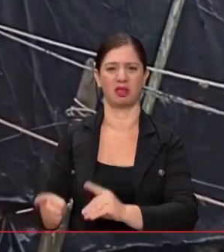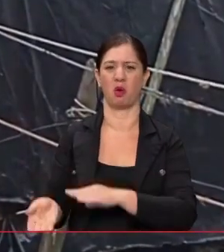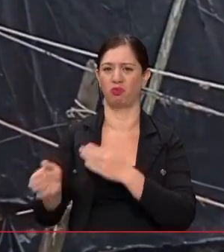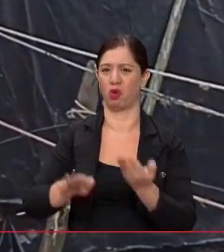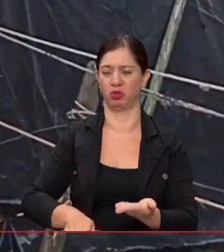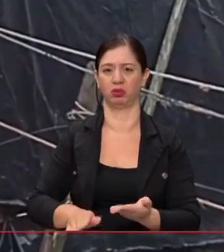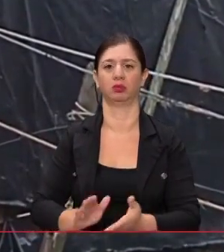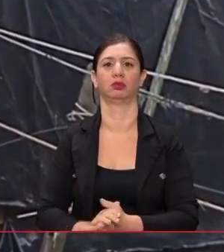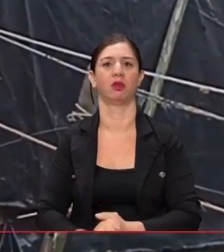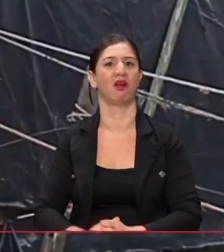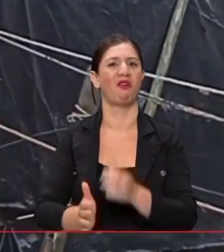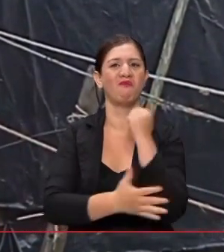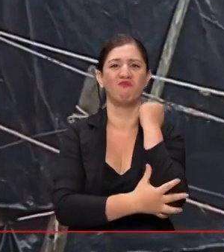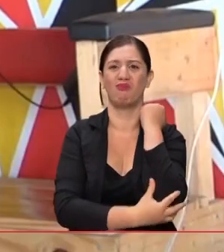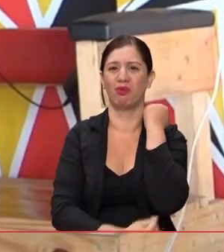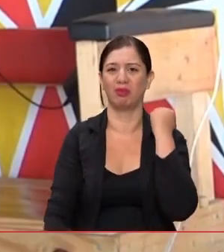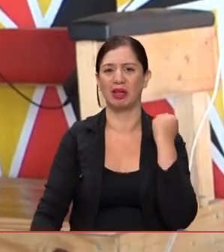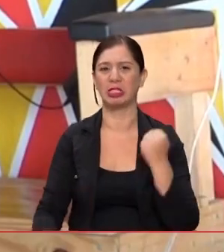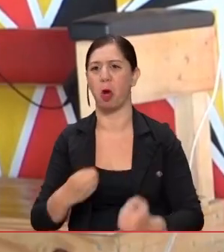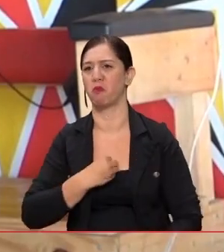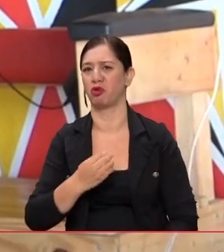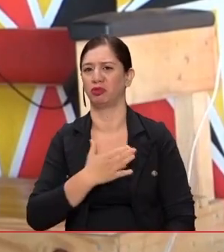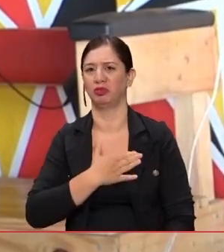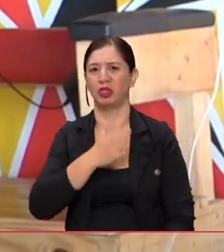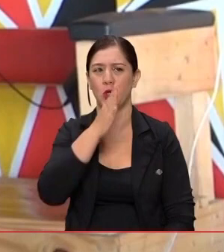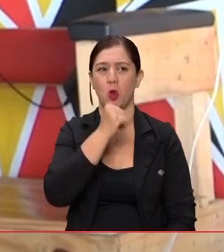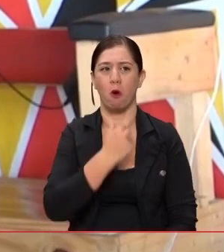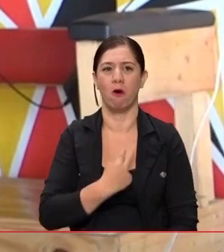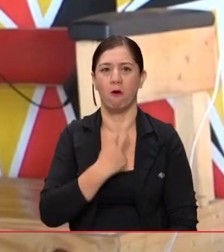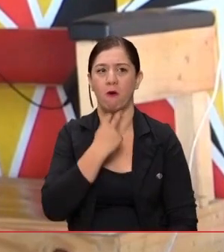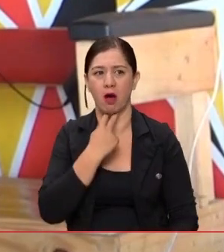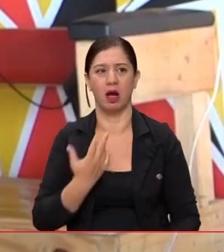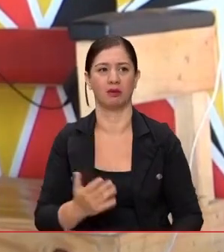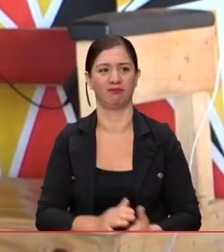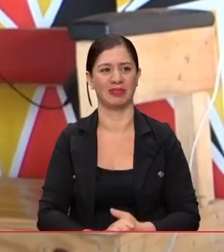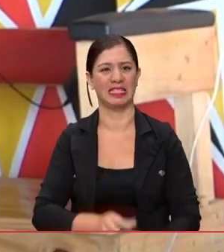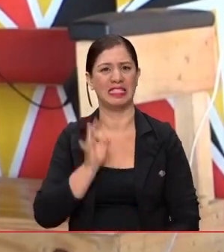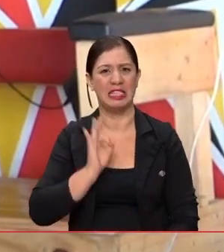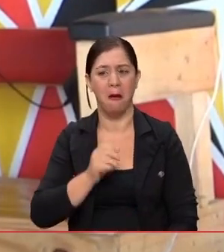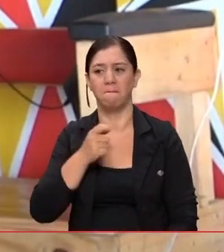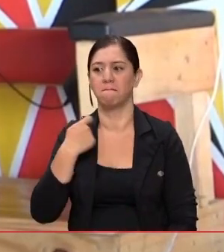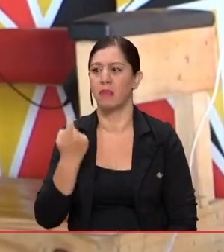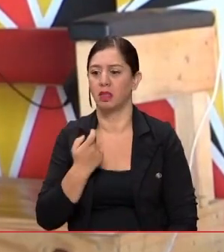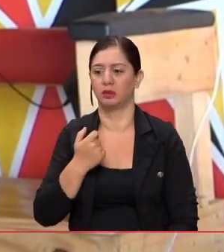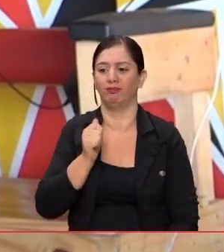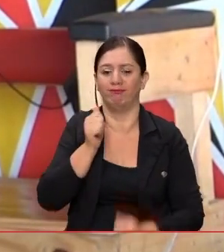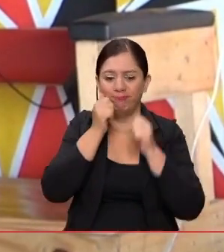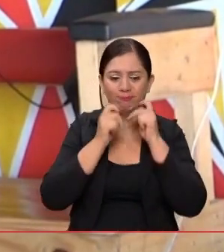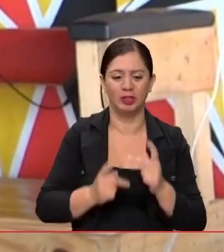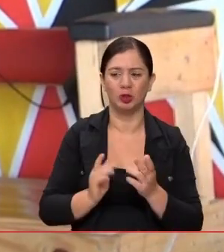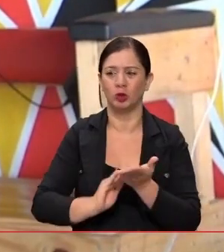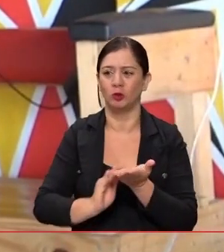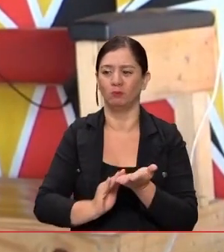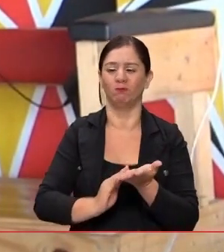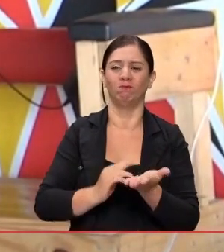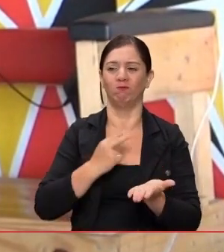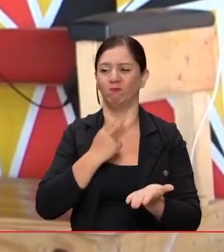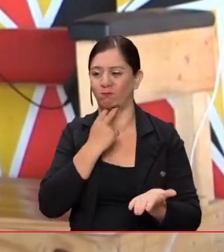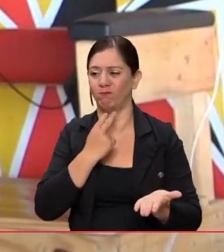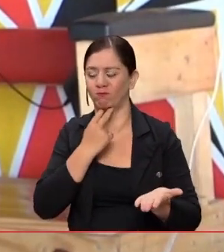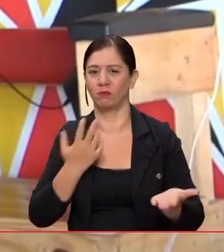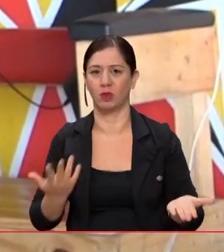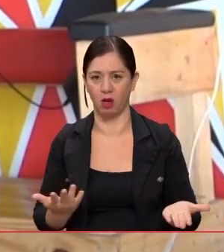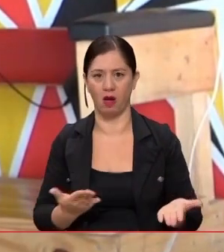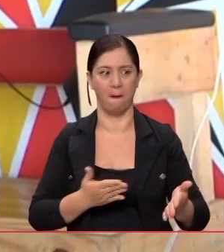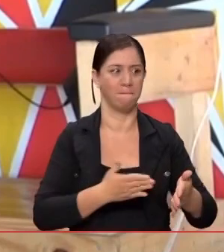pobreza, de falta de oportunidades, es una persona que constantemente está buscando cómo resuelve esas realidades, y al encontrarse con el